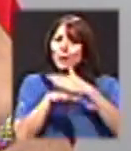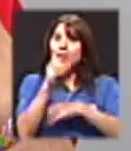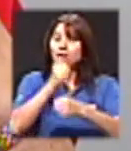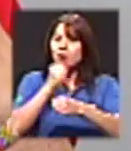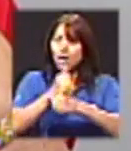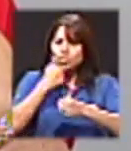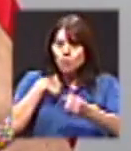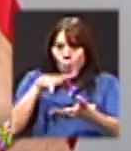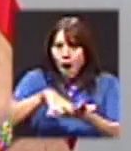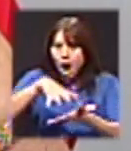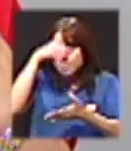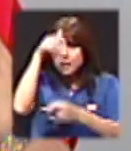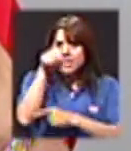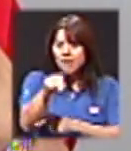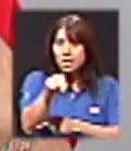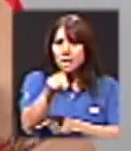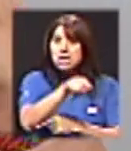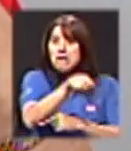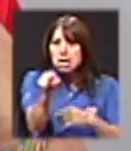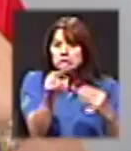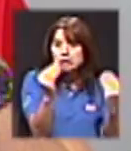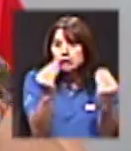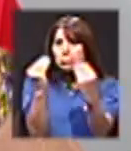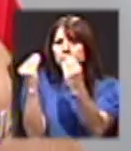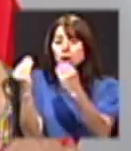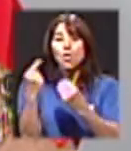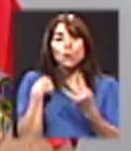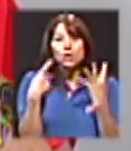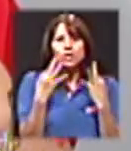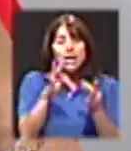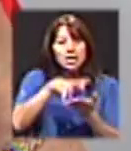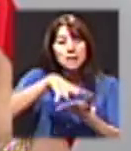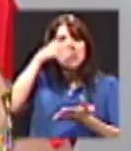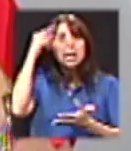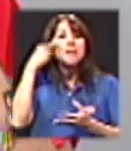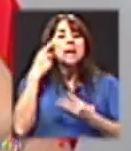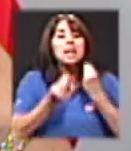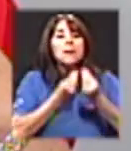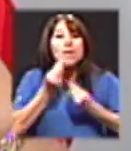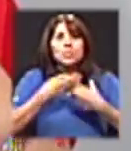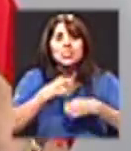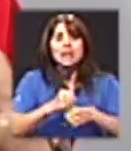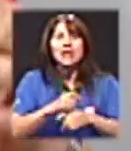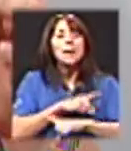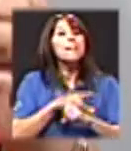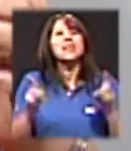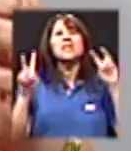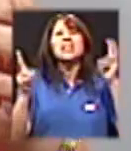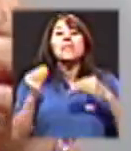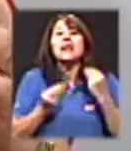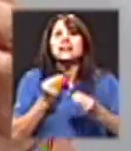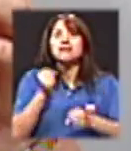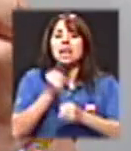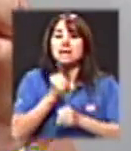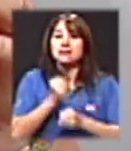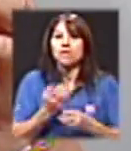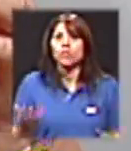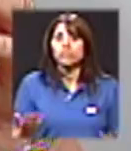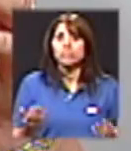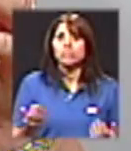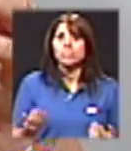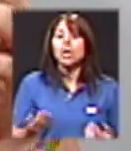uno aprende de ellos y trata de poner sus líneas para ver qué es lo que vamos a hacer. ¿Qué es el tema? Gestión. Este país, eso fue una